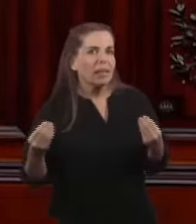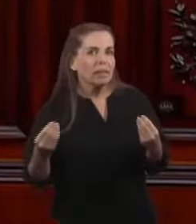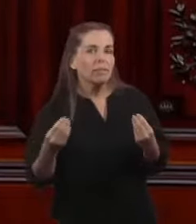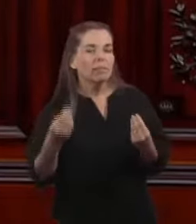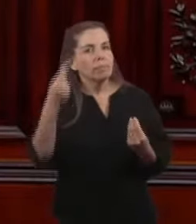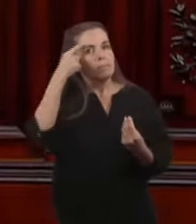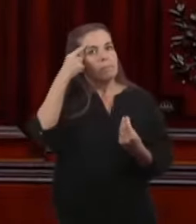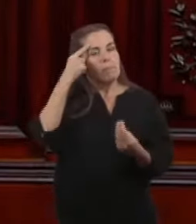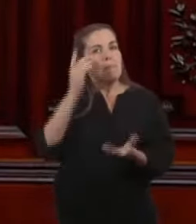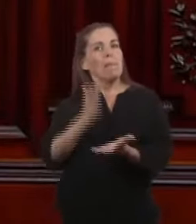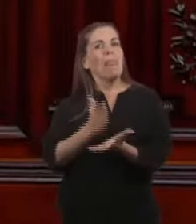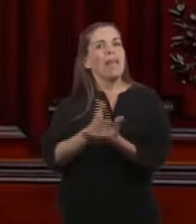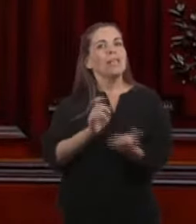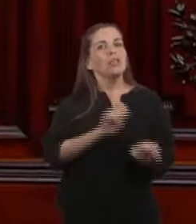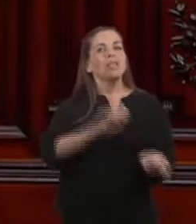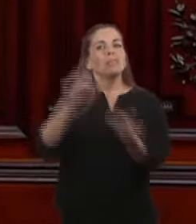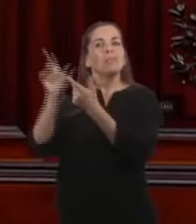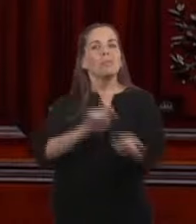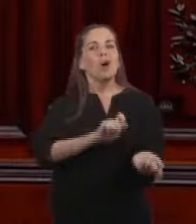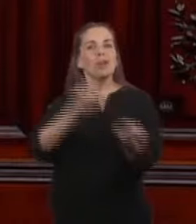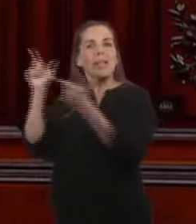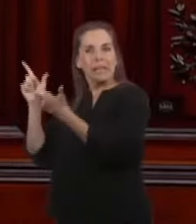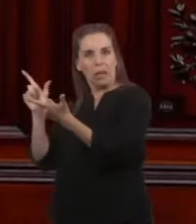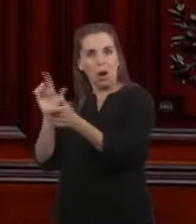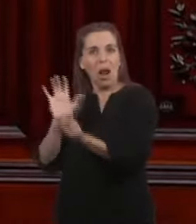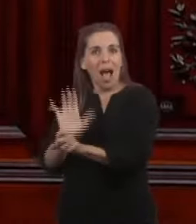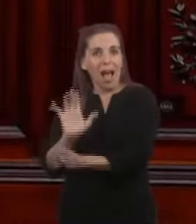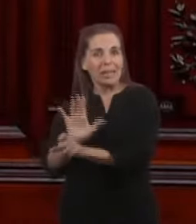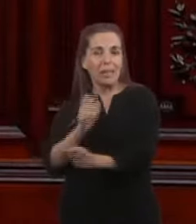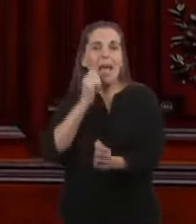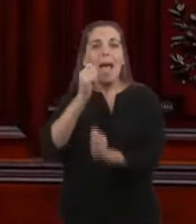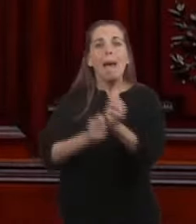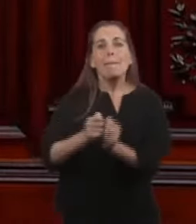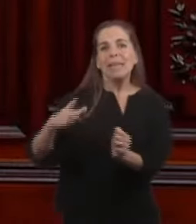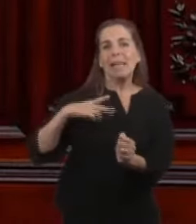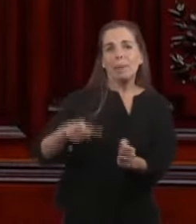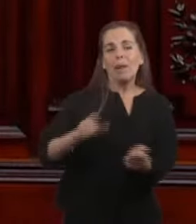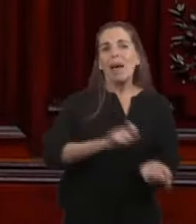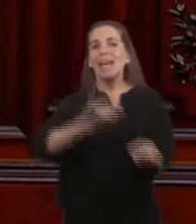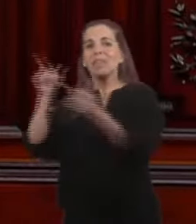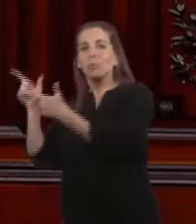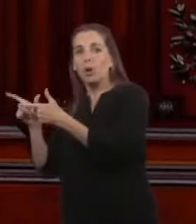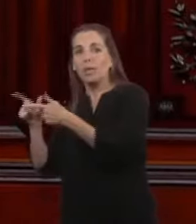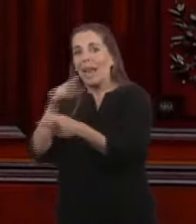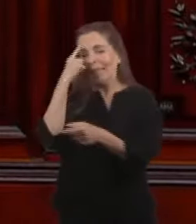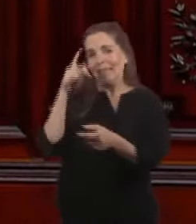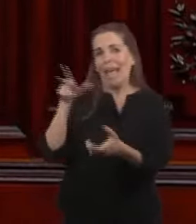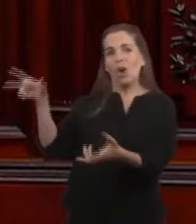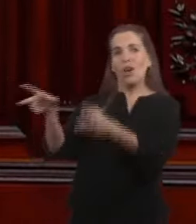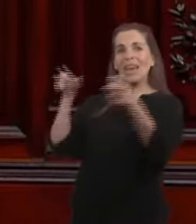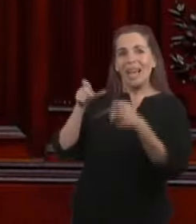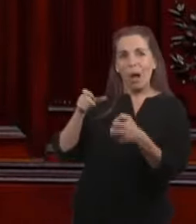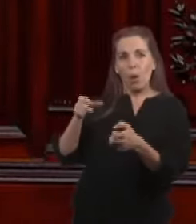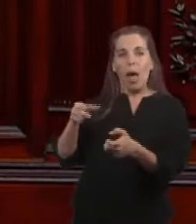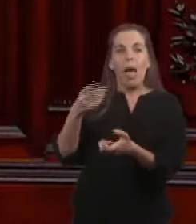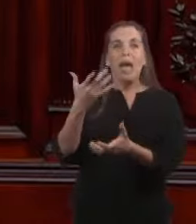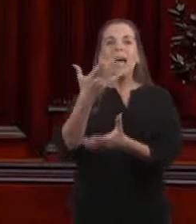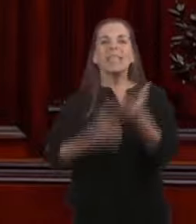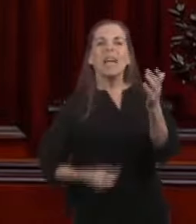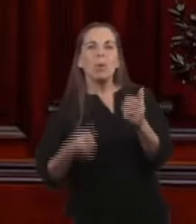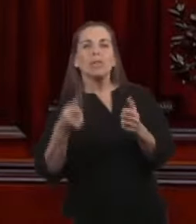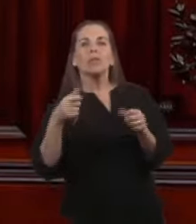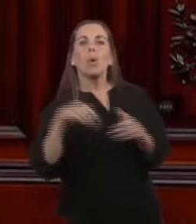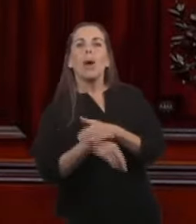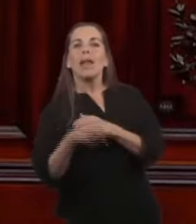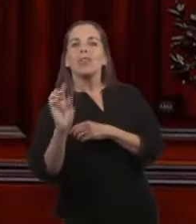derechos de exportación para hacerse de los dólares del sector privado y por el otro lado establecen controles de capitales para intentar retener